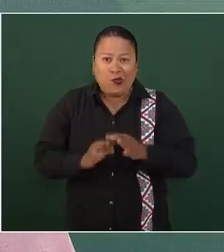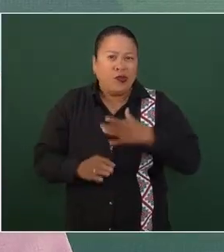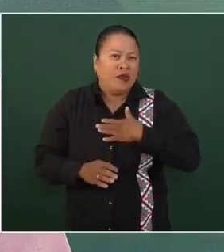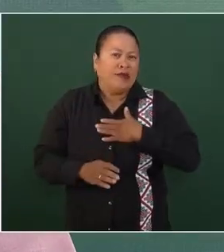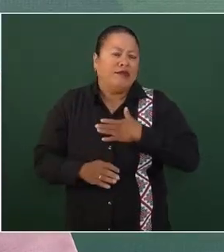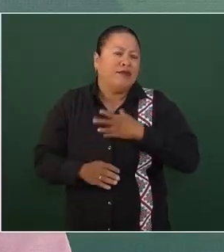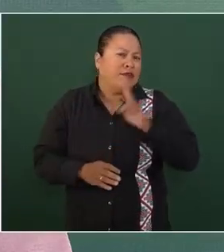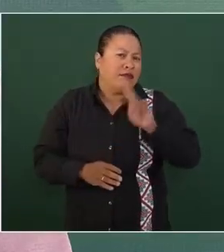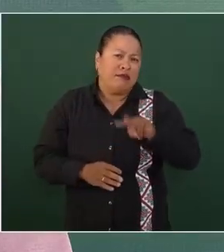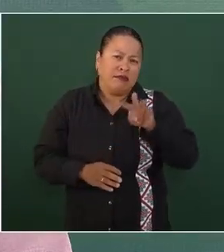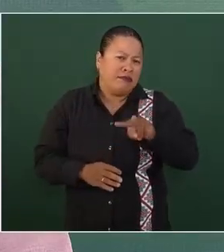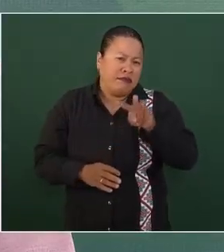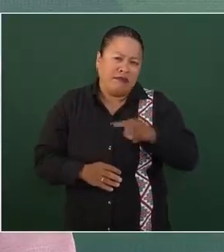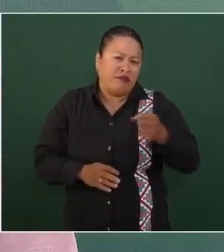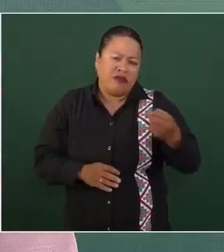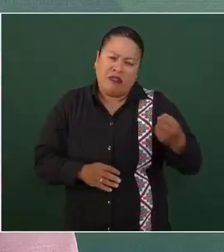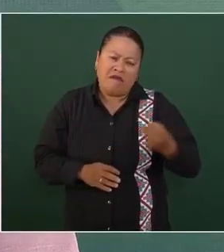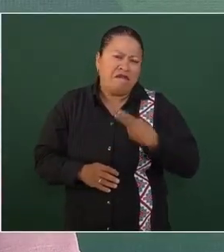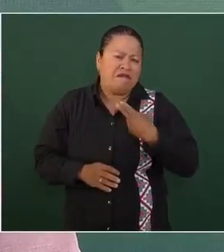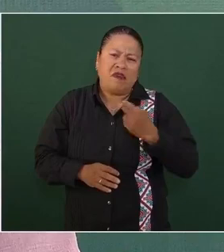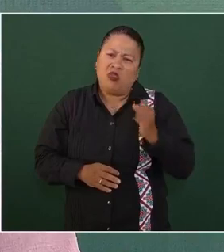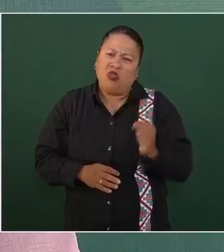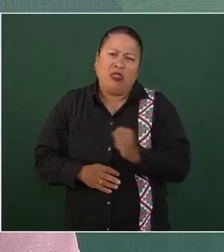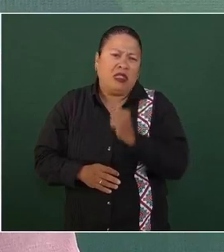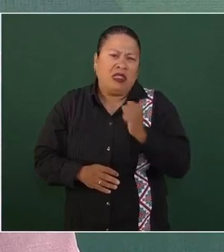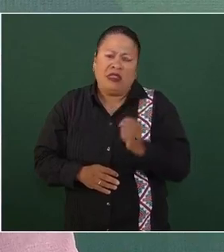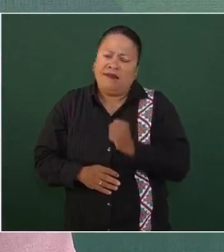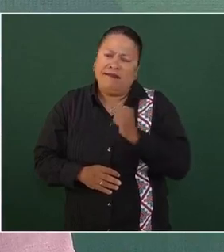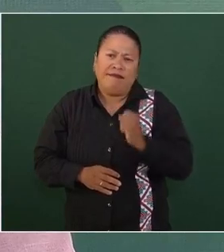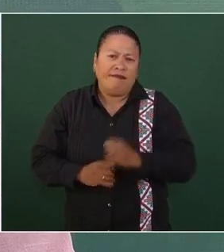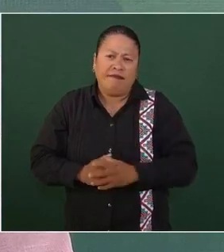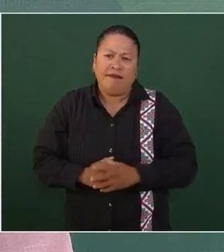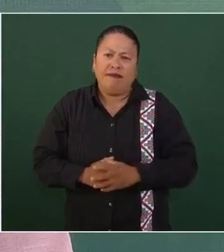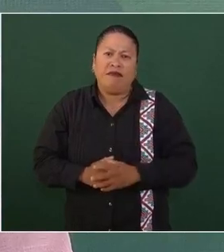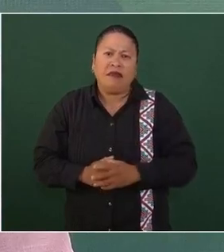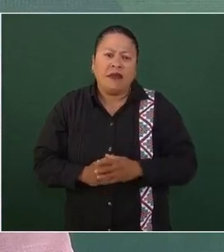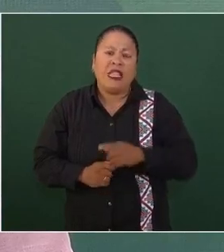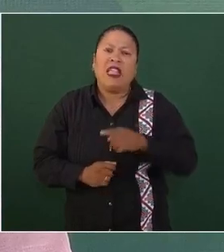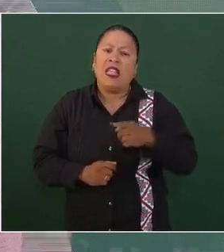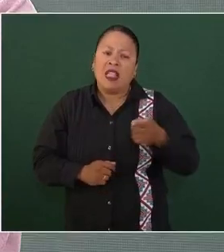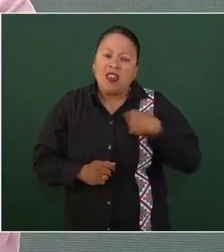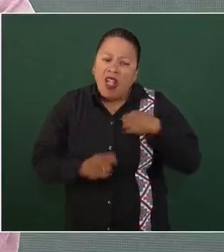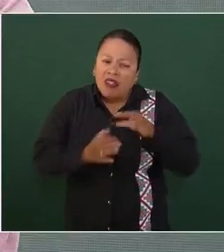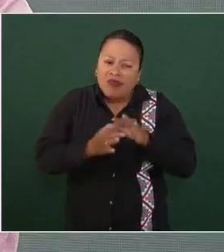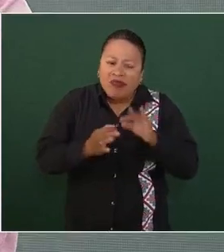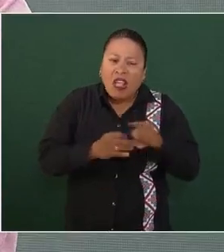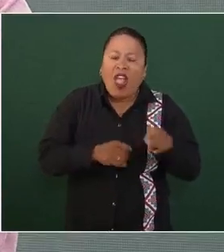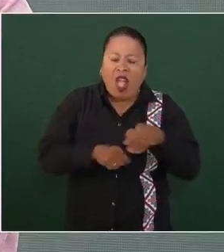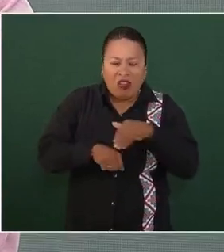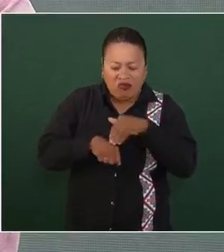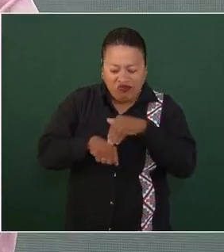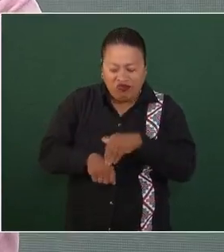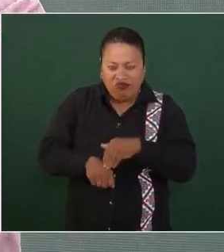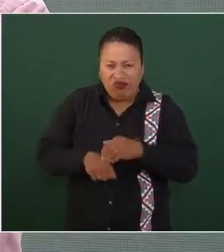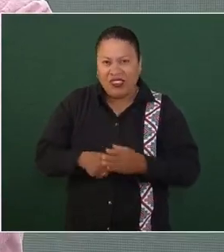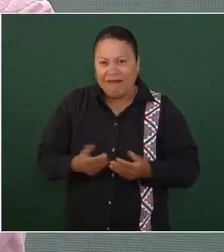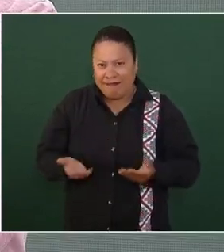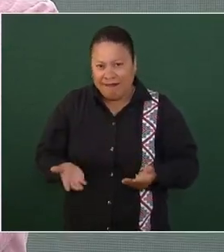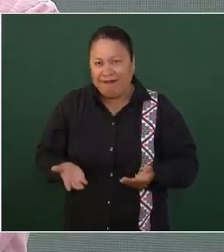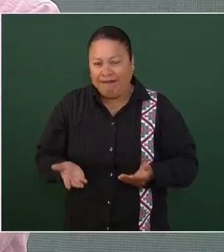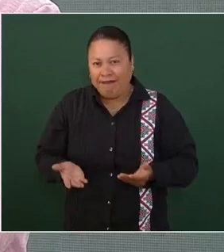suerte porque me han hecho caso y